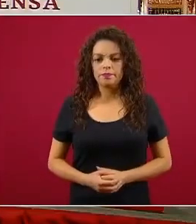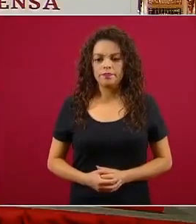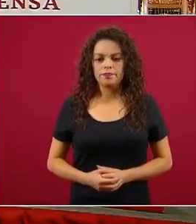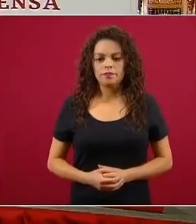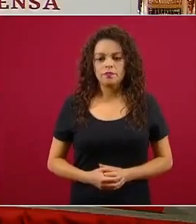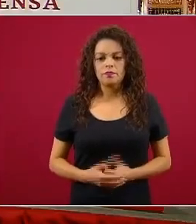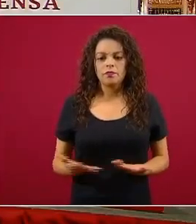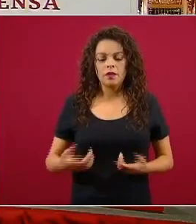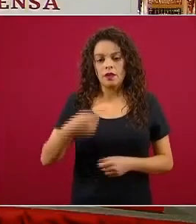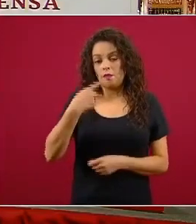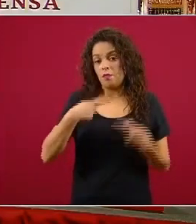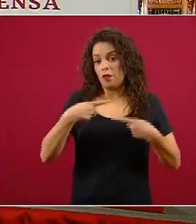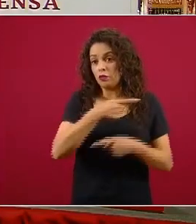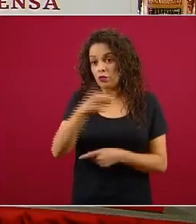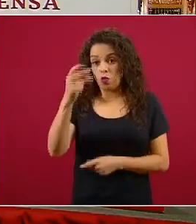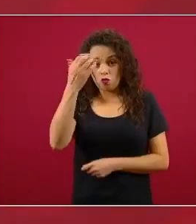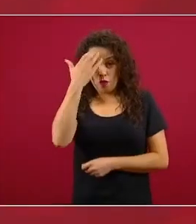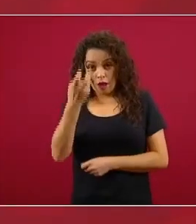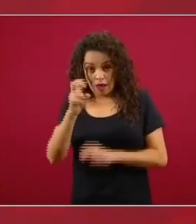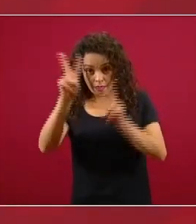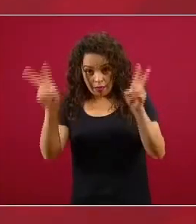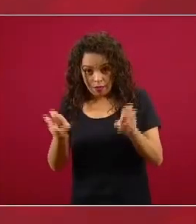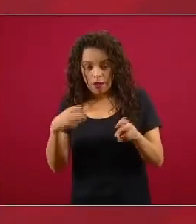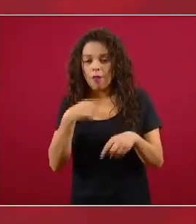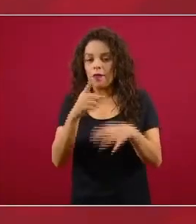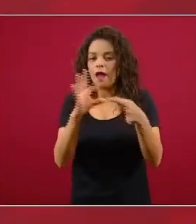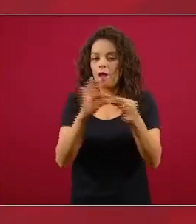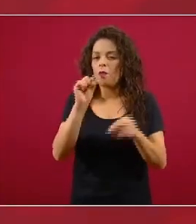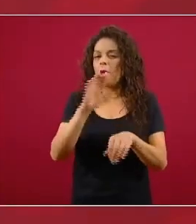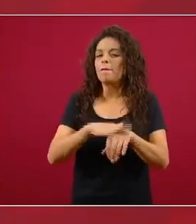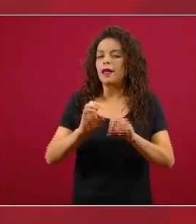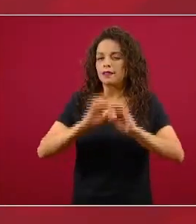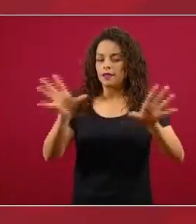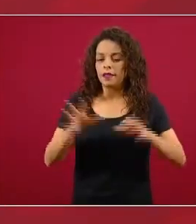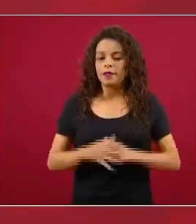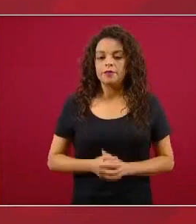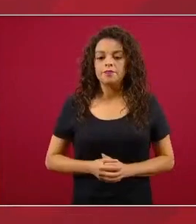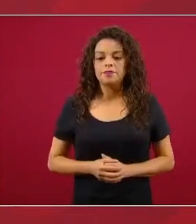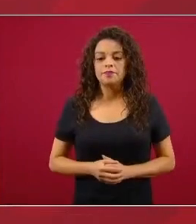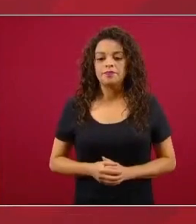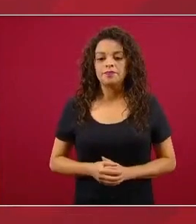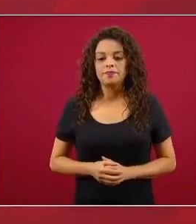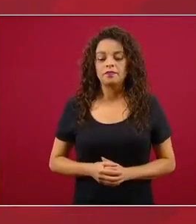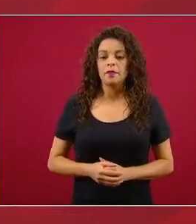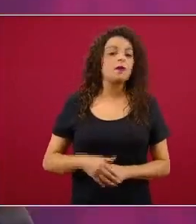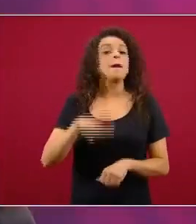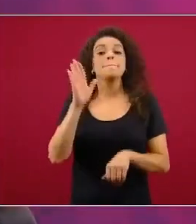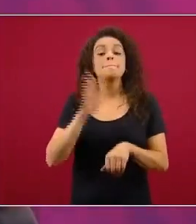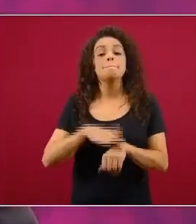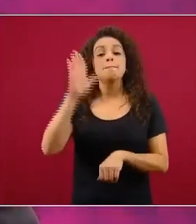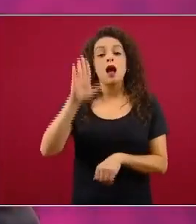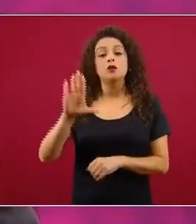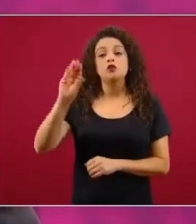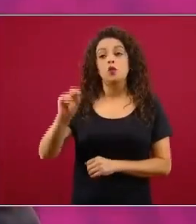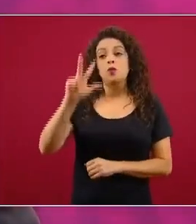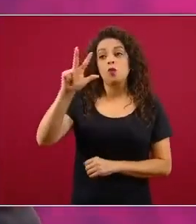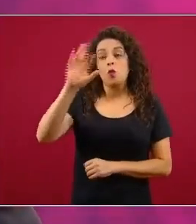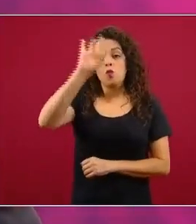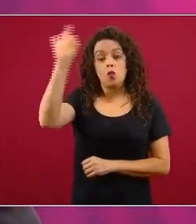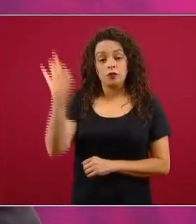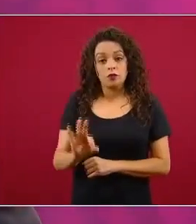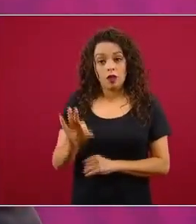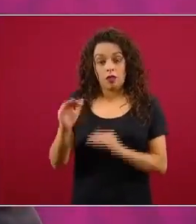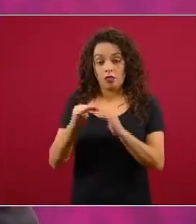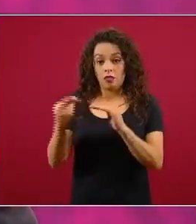cualquier persona que no conozca de este tema. Se conoce que la enorme mayoría, más del 98% de